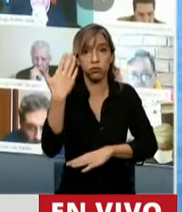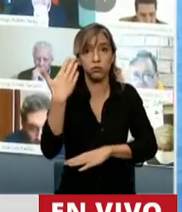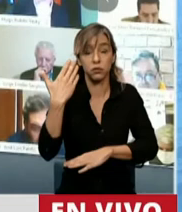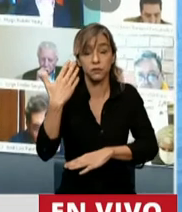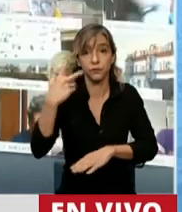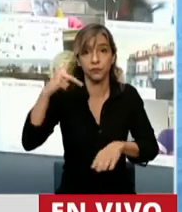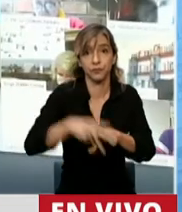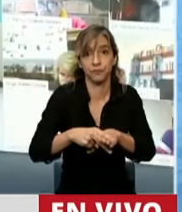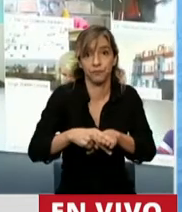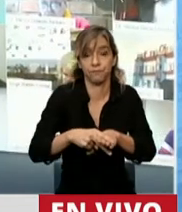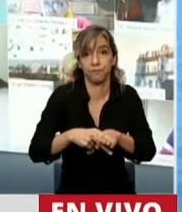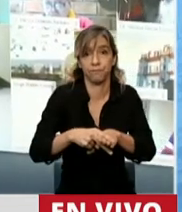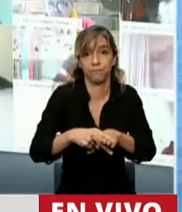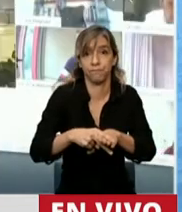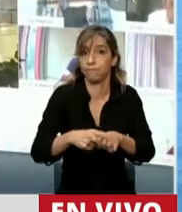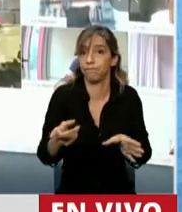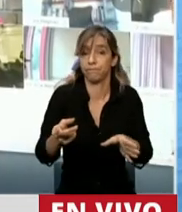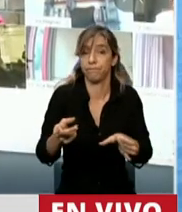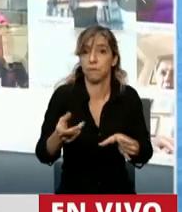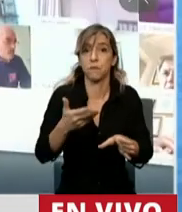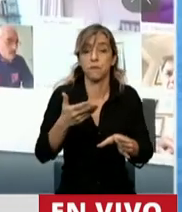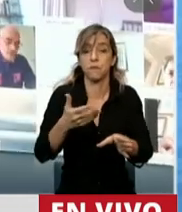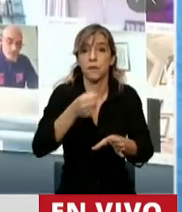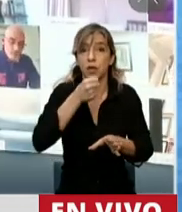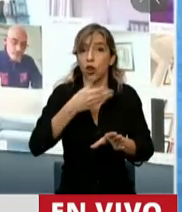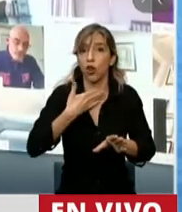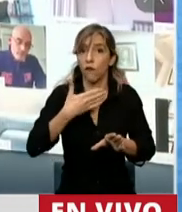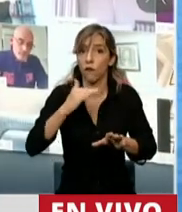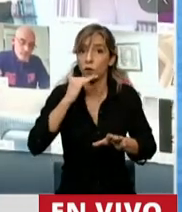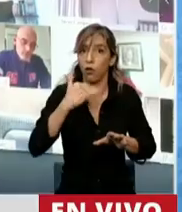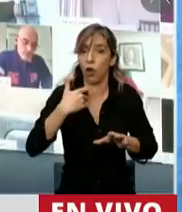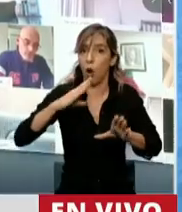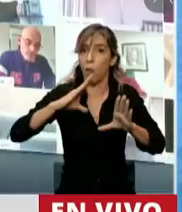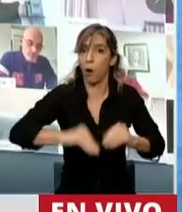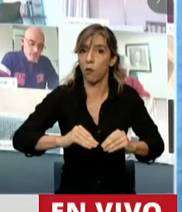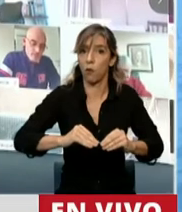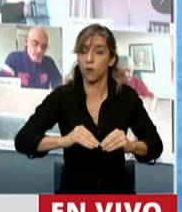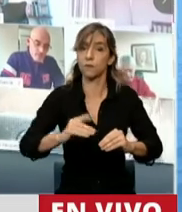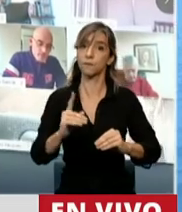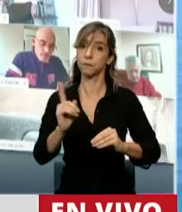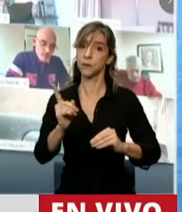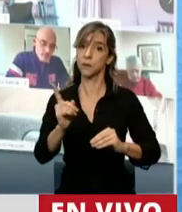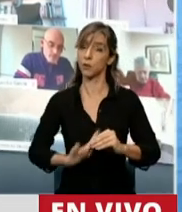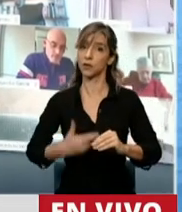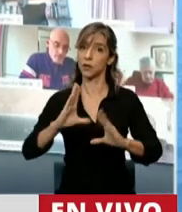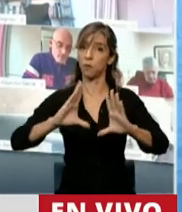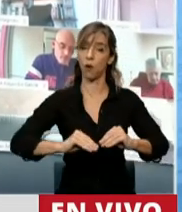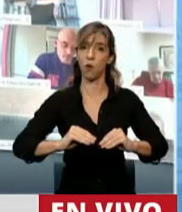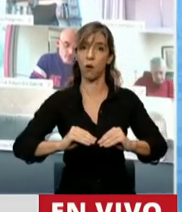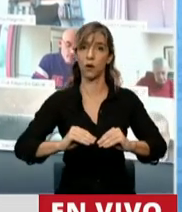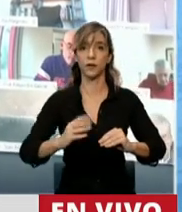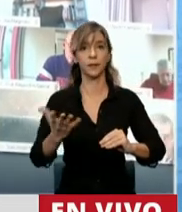con un corte, un muteo del micrófono por parte del señor presidente sin que hubiera